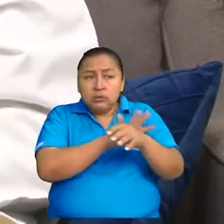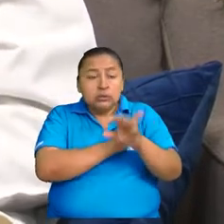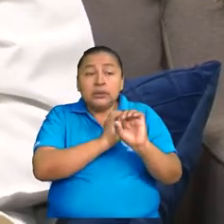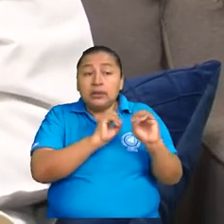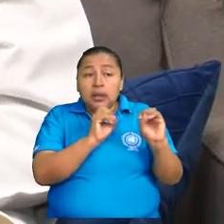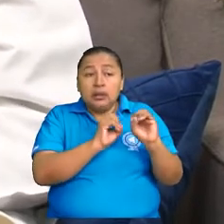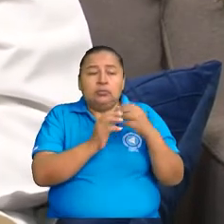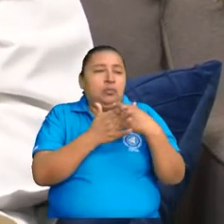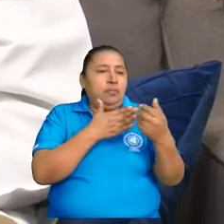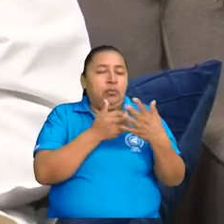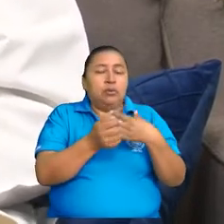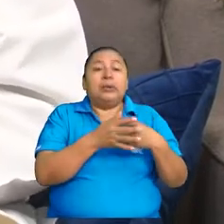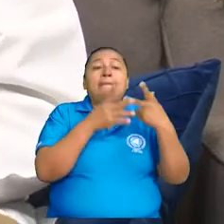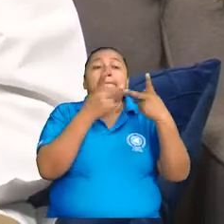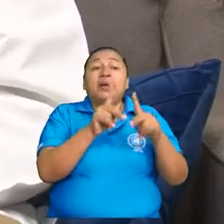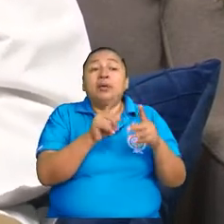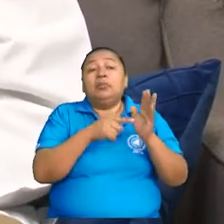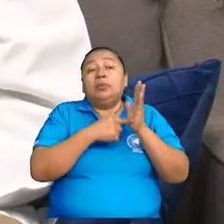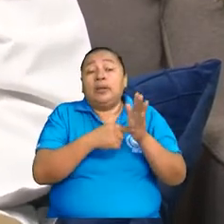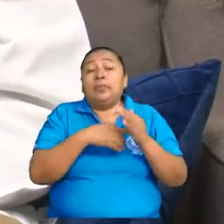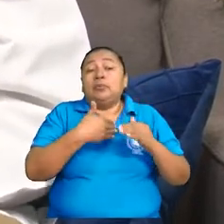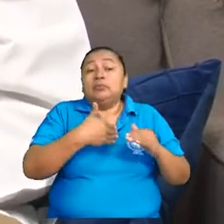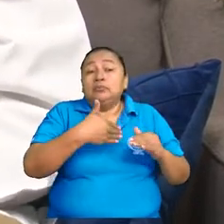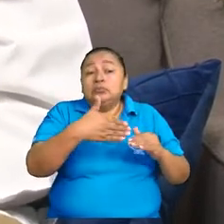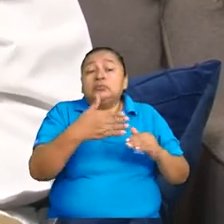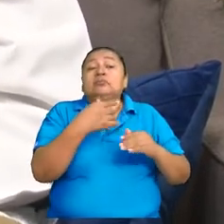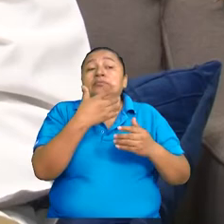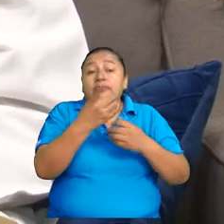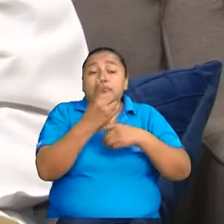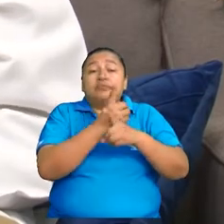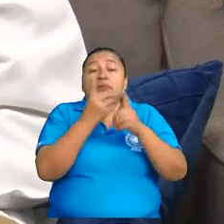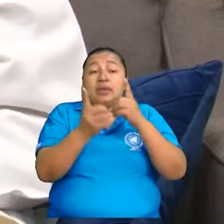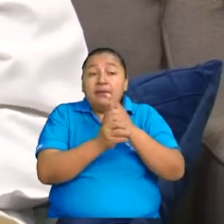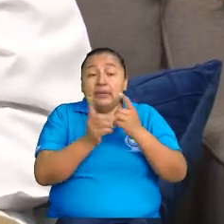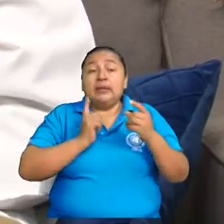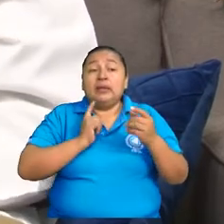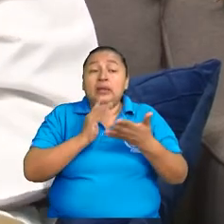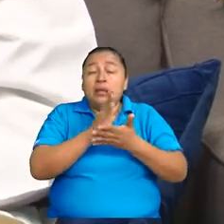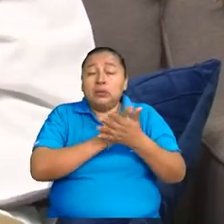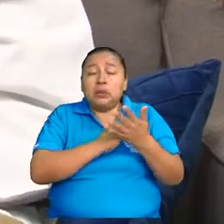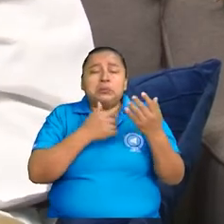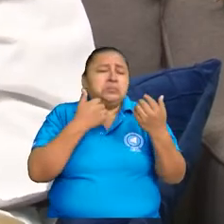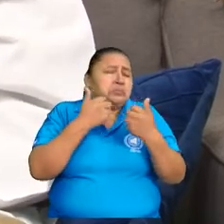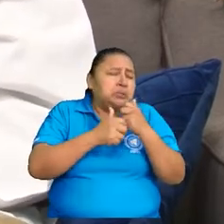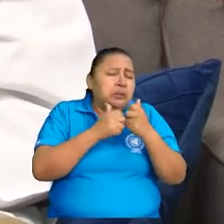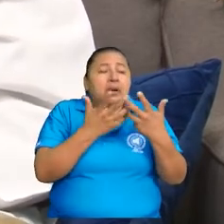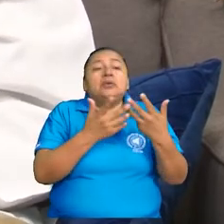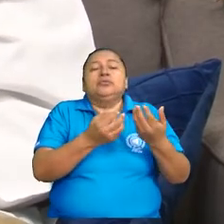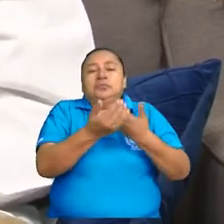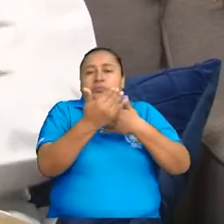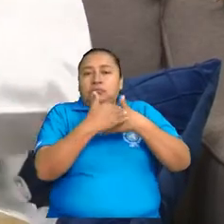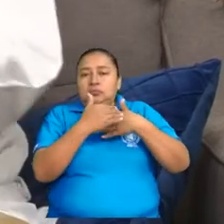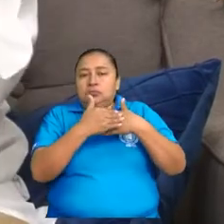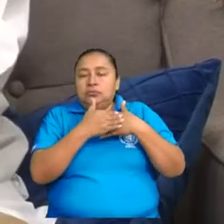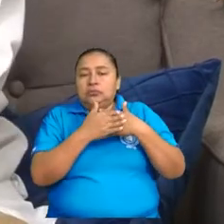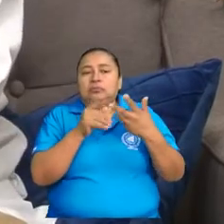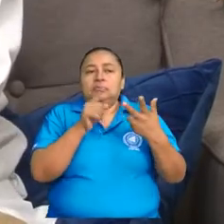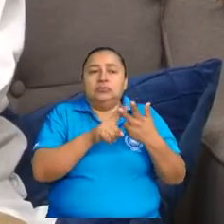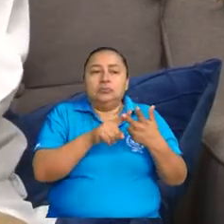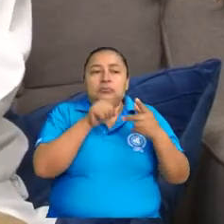que notificarnos o acudir a la unidad de salud más cercana si llegara a tener síntomas. Y que deben